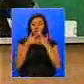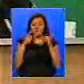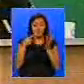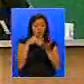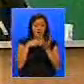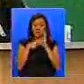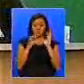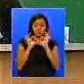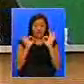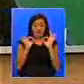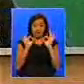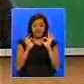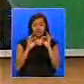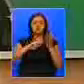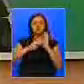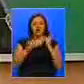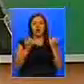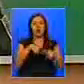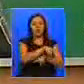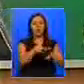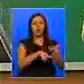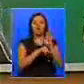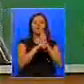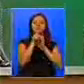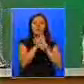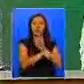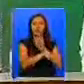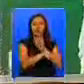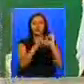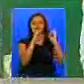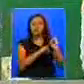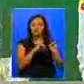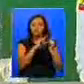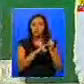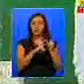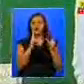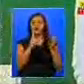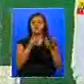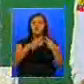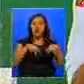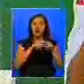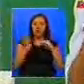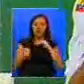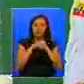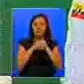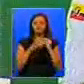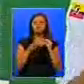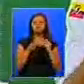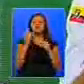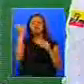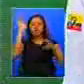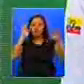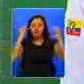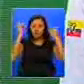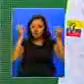Es decir, polos de desarrollo que generen industrialización, que generen valor agregado, que generen innovación, que